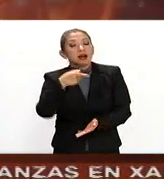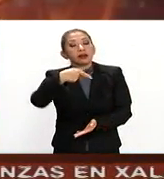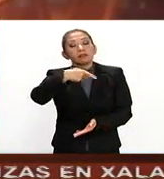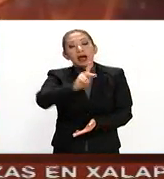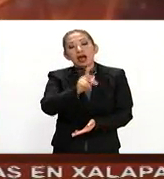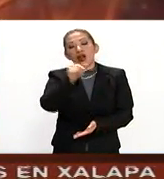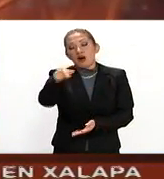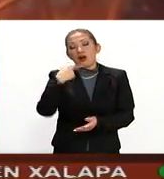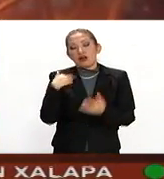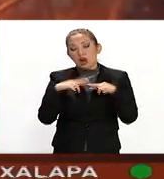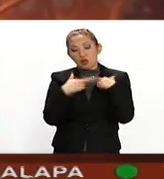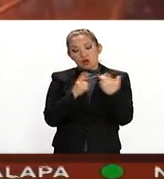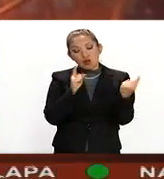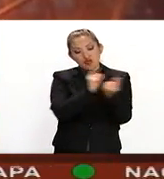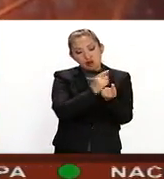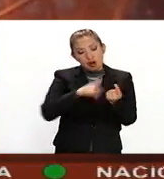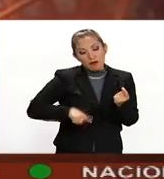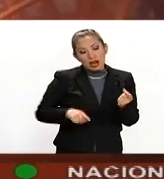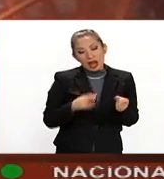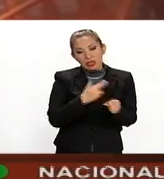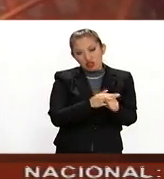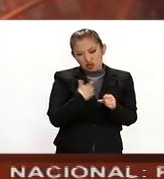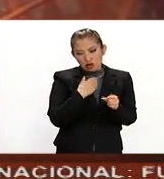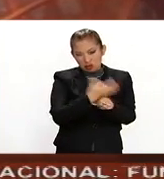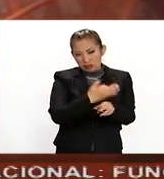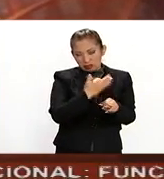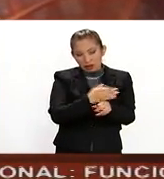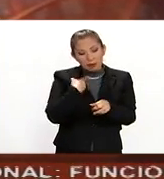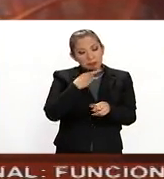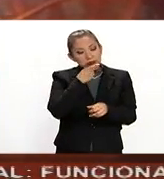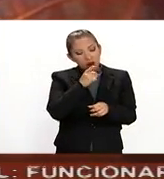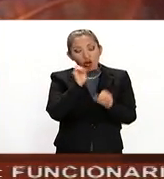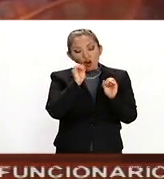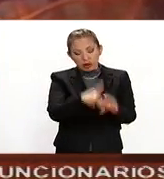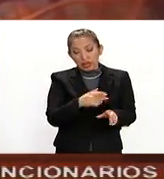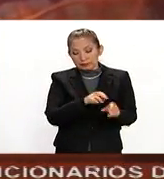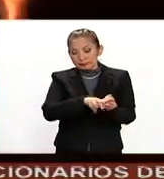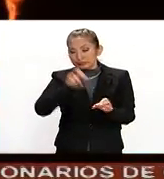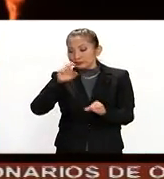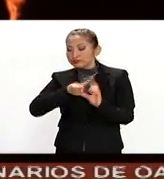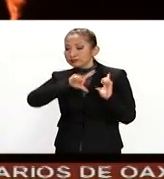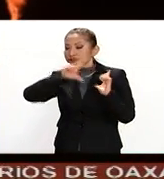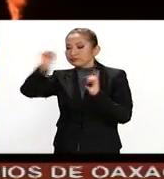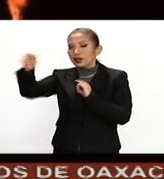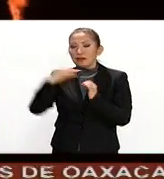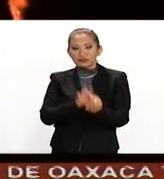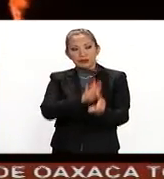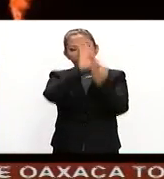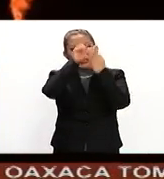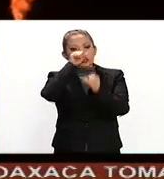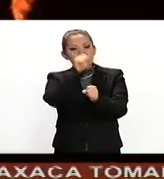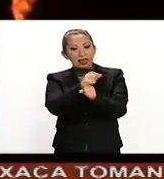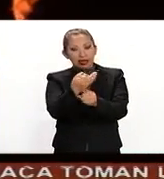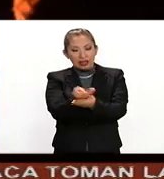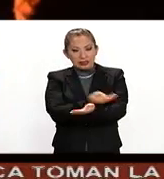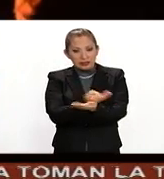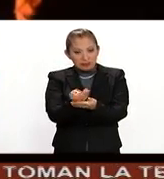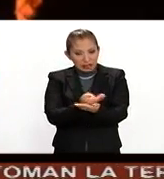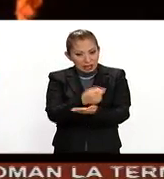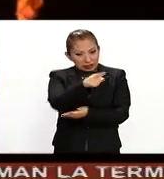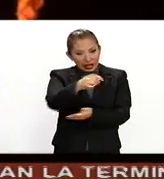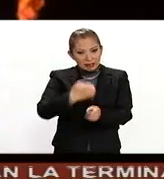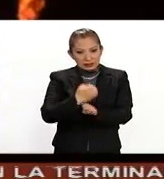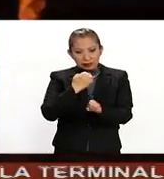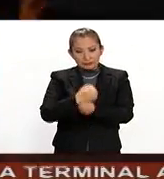embargo, tras la reunión con el gobernador interino, los inconformes retiraron el plantón que mantenían frente a la Secretaría de Finanzas